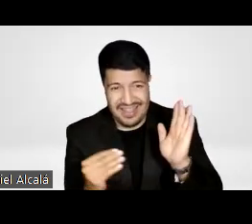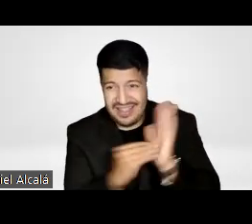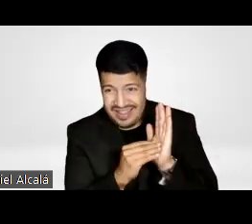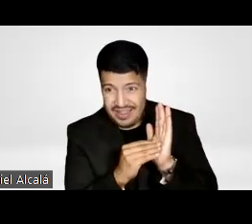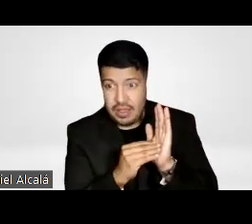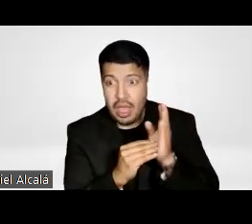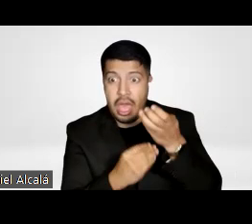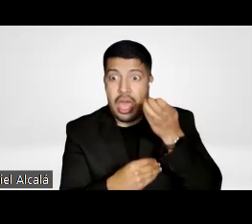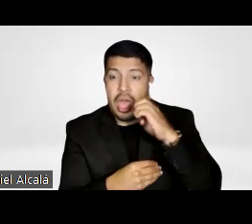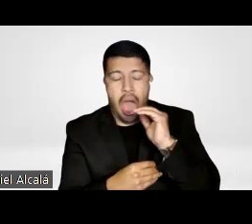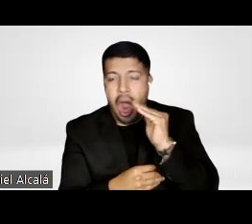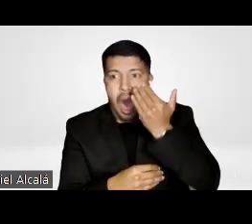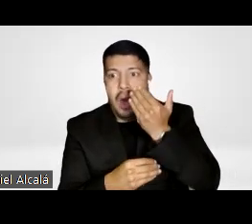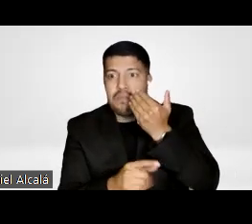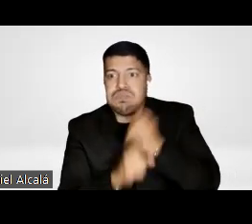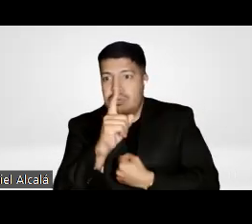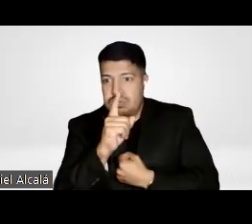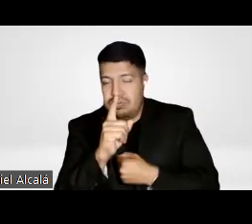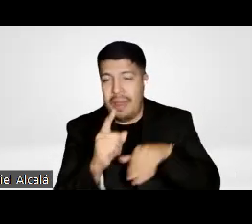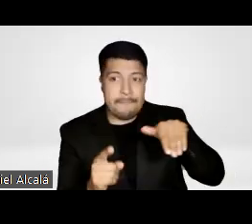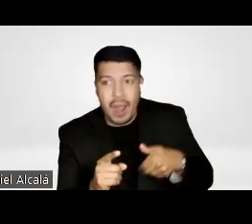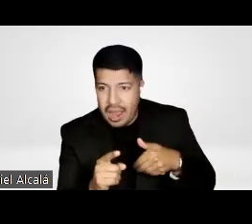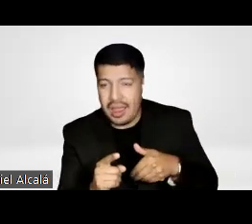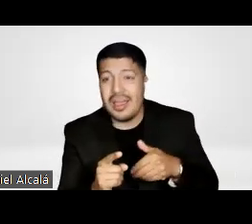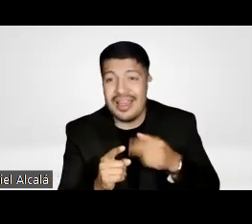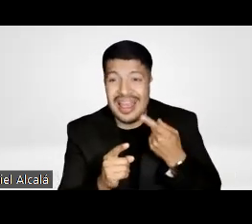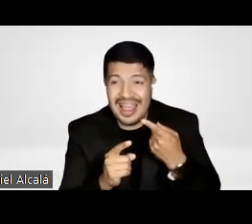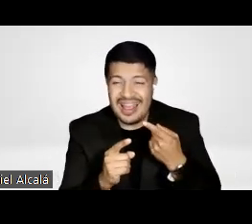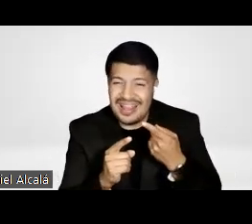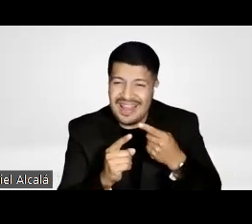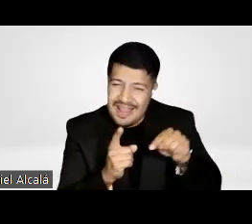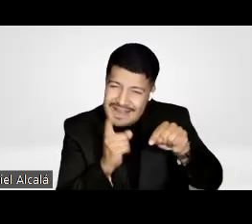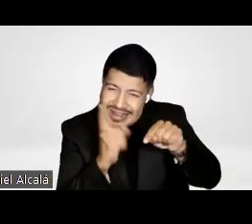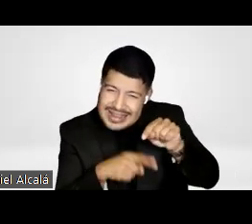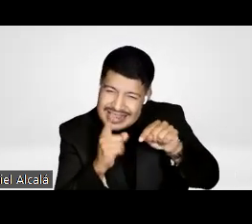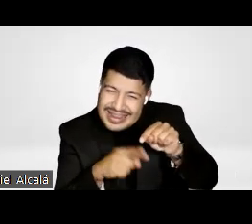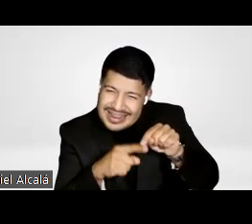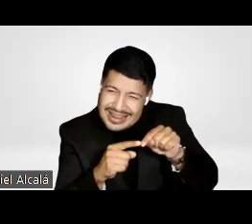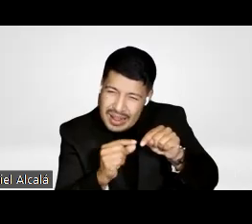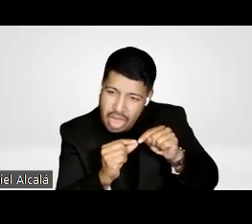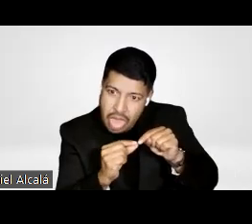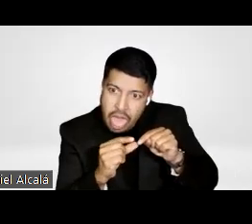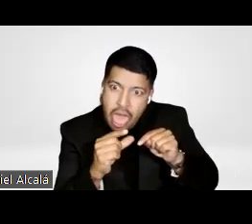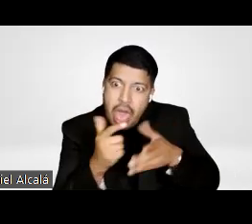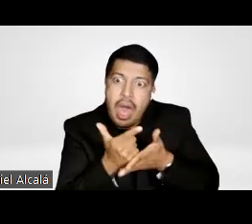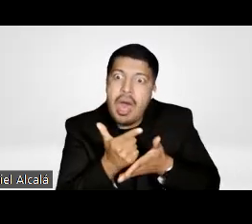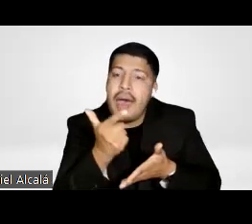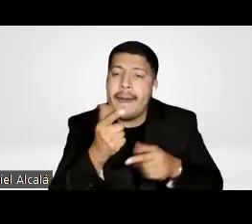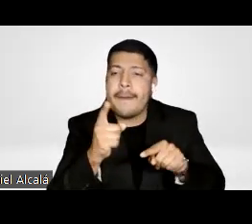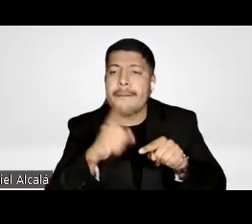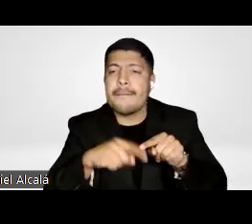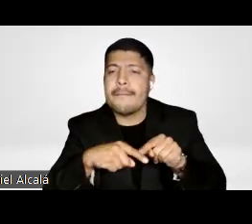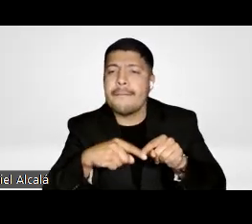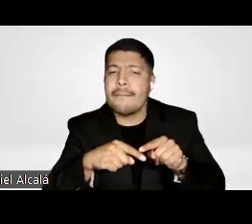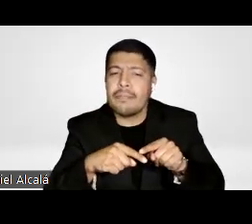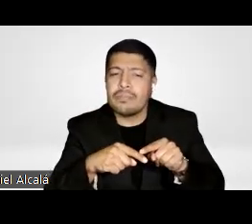experiencias que no queremos y que van a encaminar el desarrollo hacia un carril de secuela y vamos a tratar de brindar experiencias que